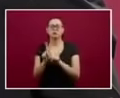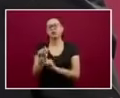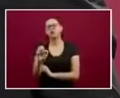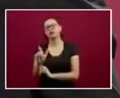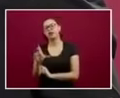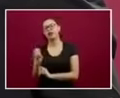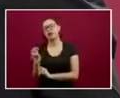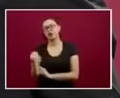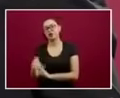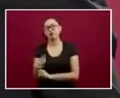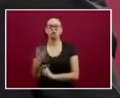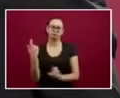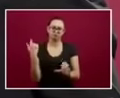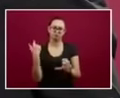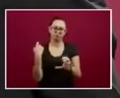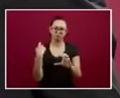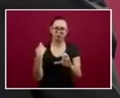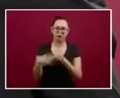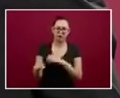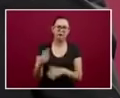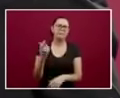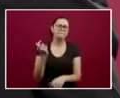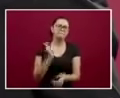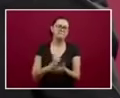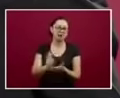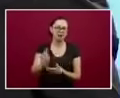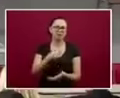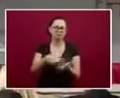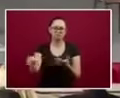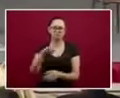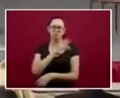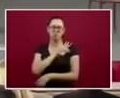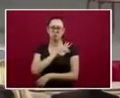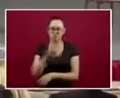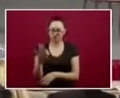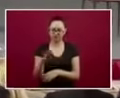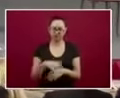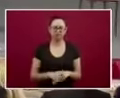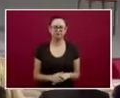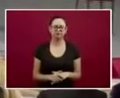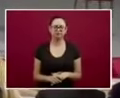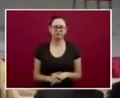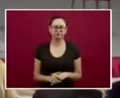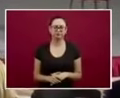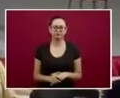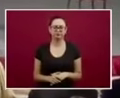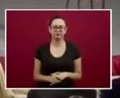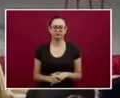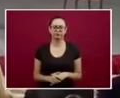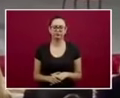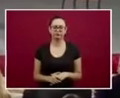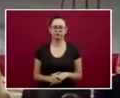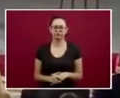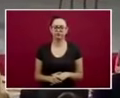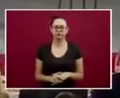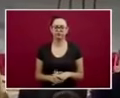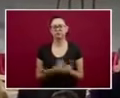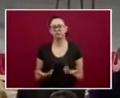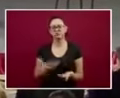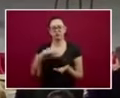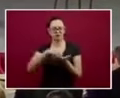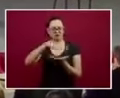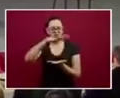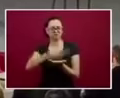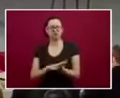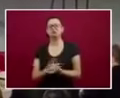precio mucho mejor, pero por eso mencionaba a mi esposo, porque él la rentó pagando la